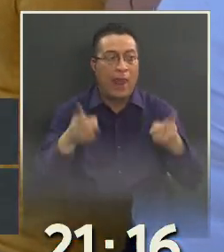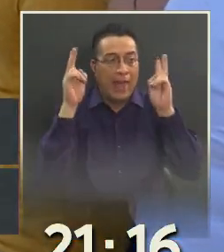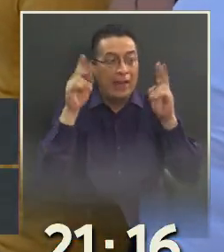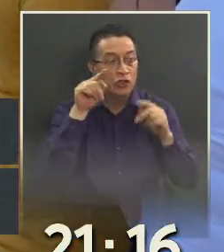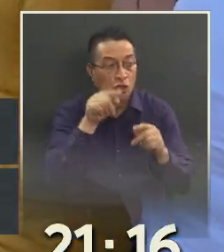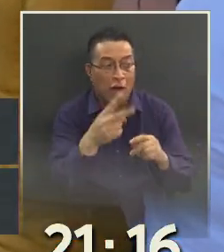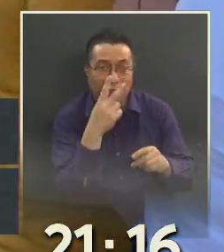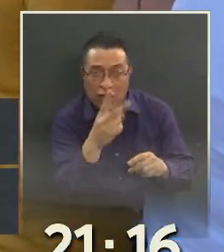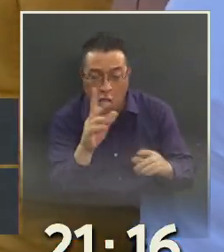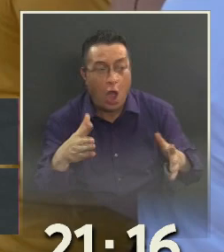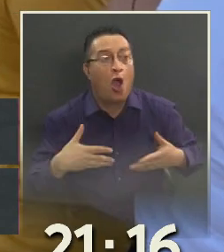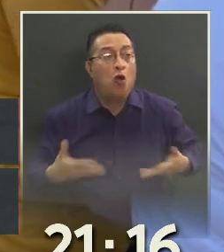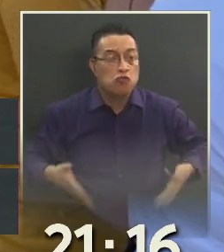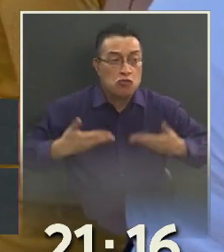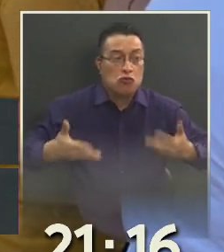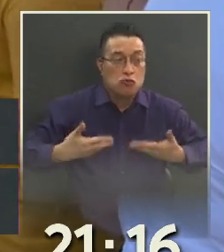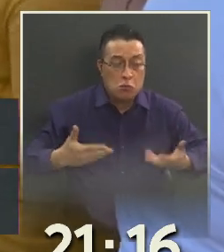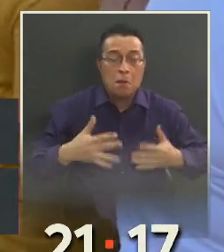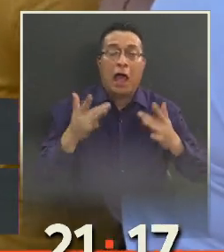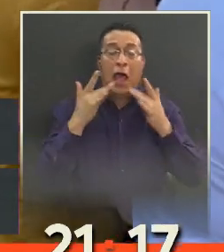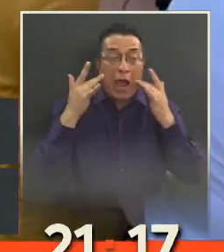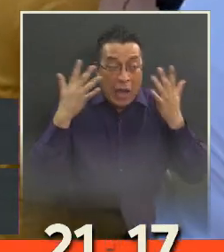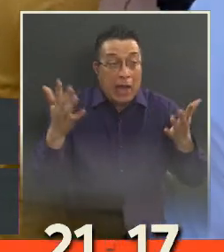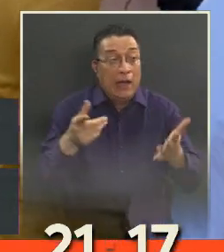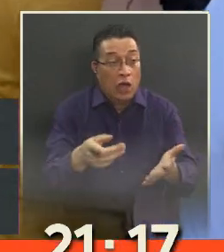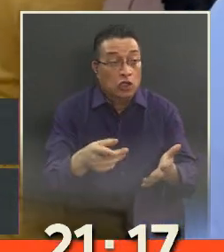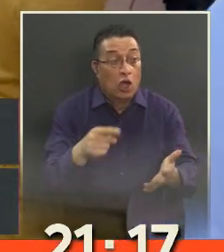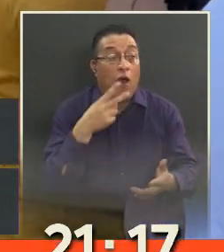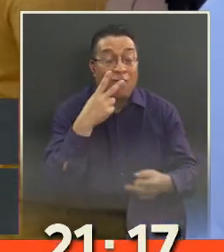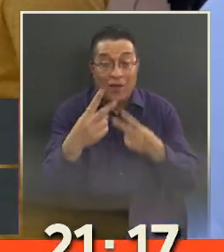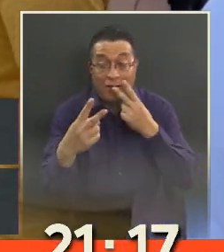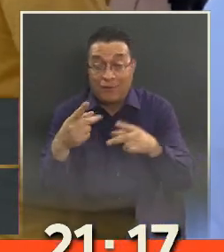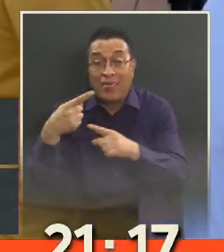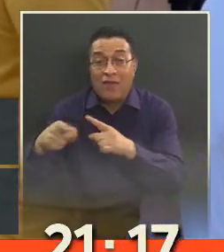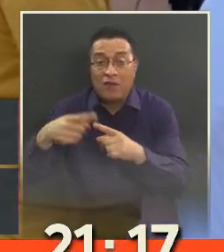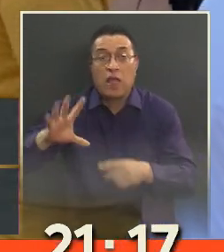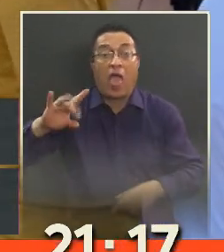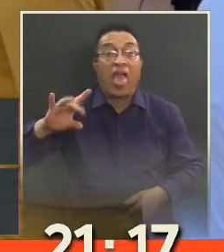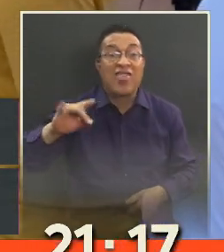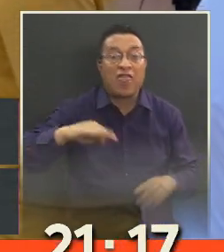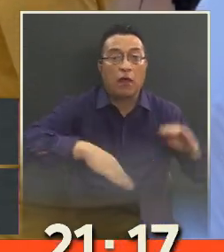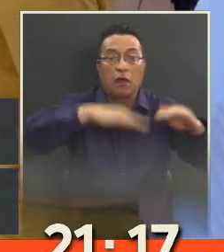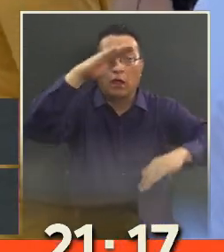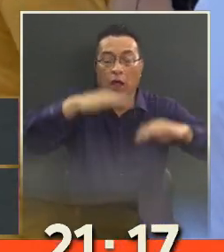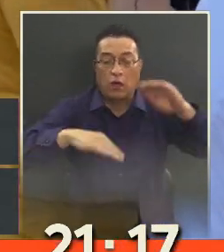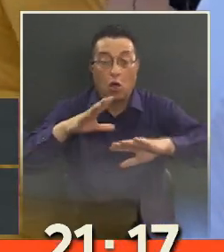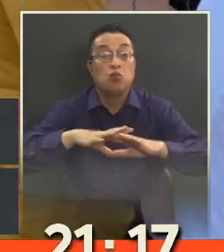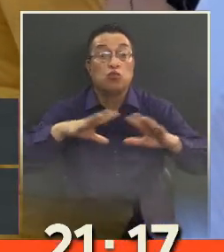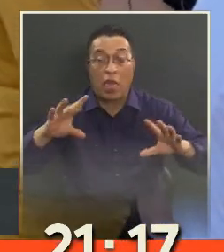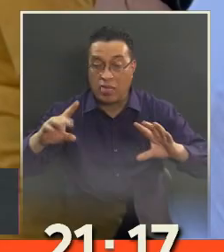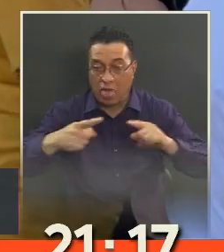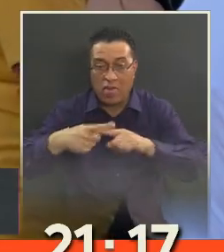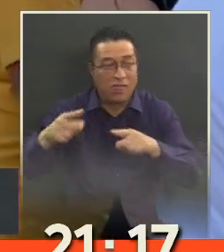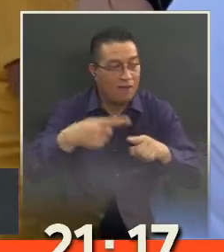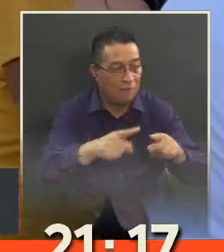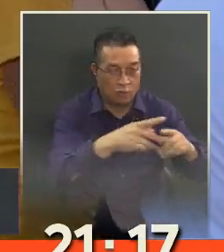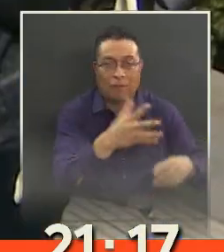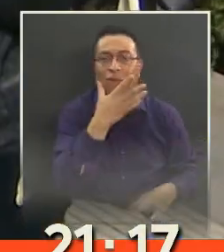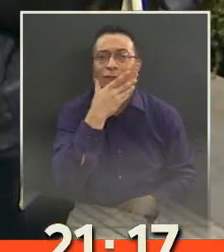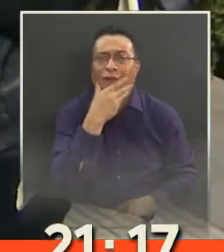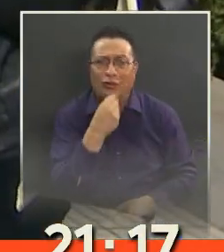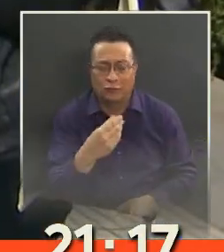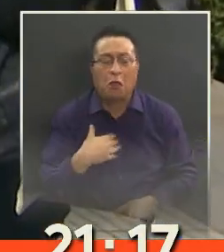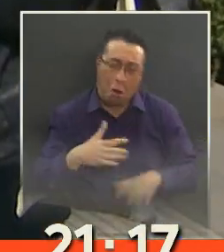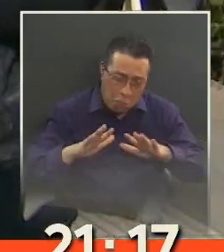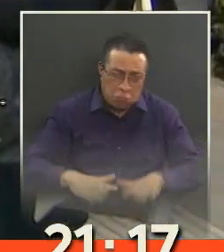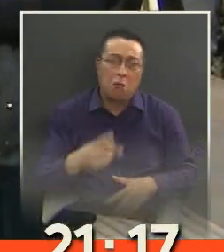motivó, vino, se alegró. Entonces, ver distintas edades, porque hay muchas personas de edades distintas, es muy lindo. Y decidí quedarme. ¿Se